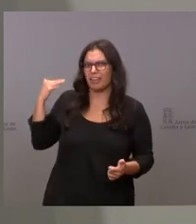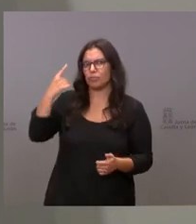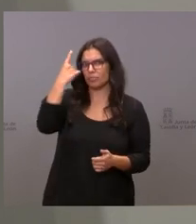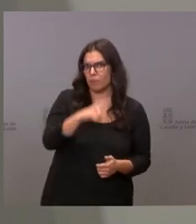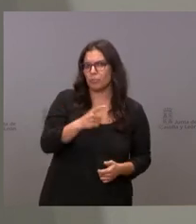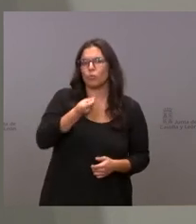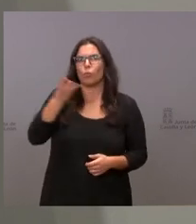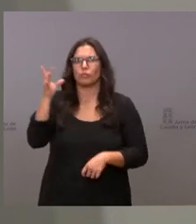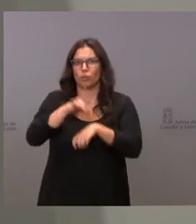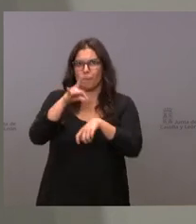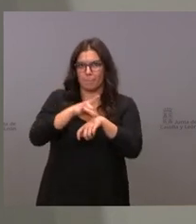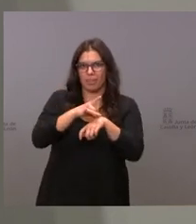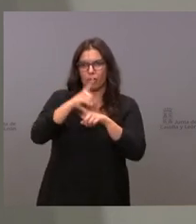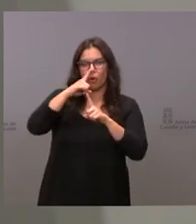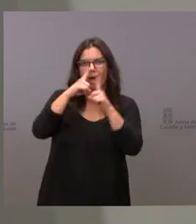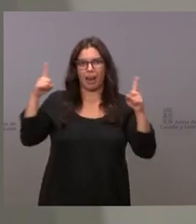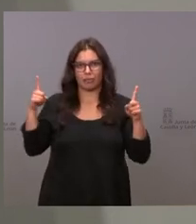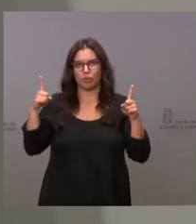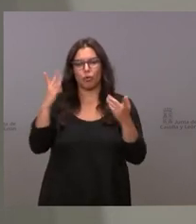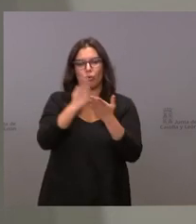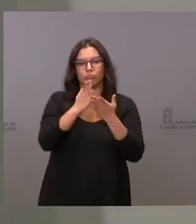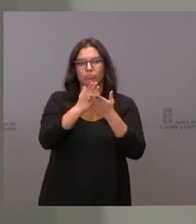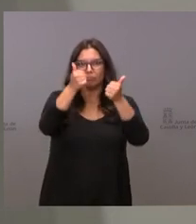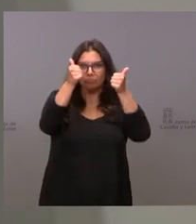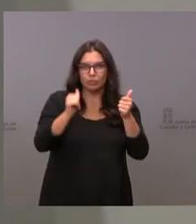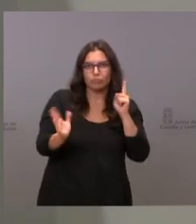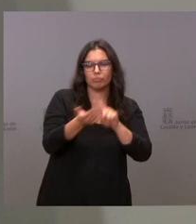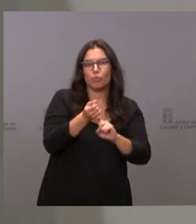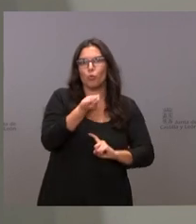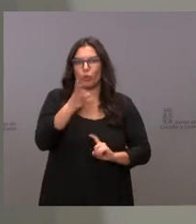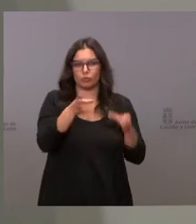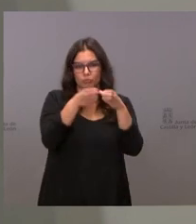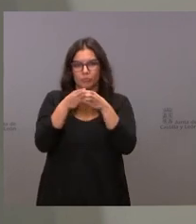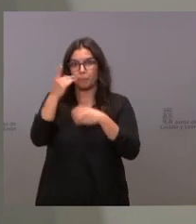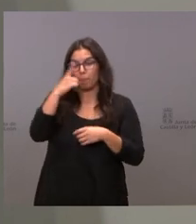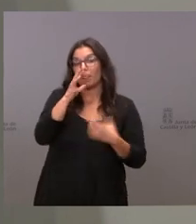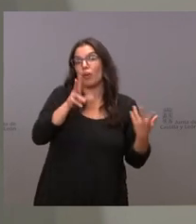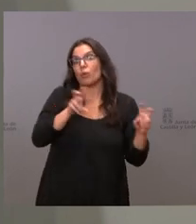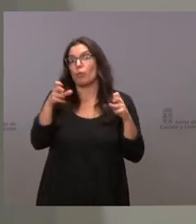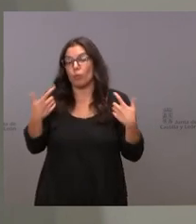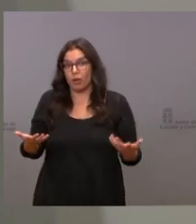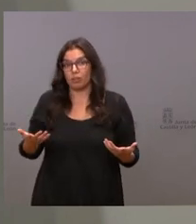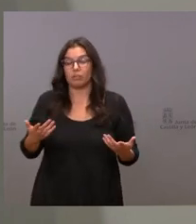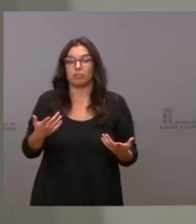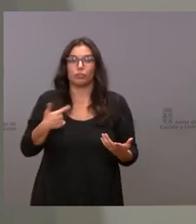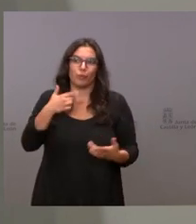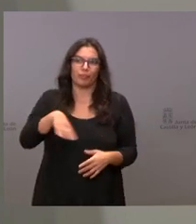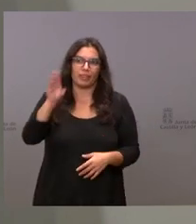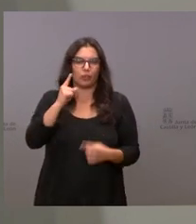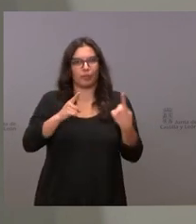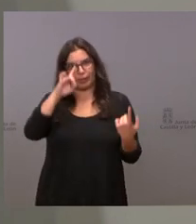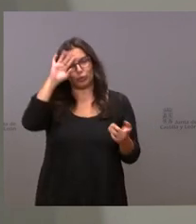residentes formamos al año. Y quizás esta es la novedad, ¿no? Yo comprendo que a veces esto resulta